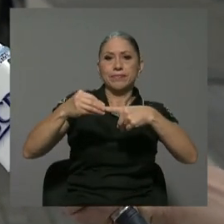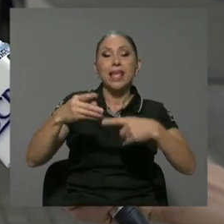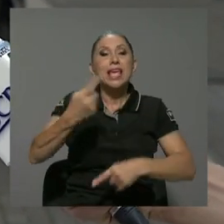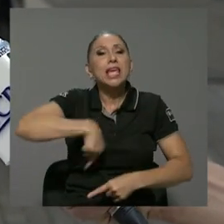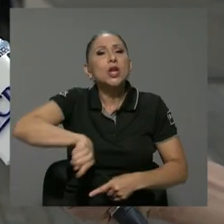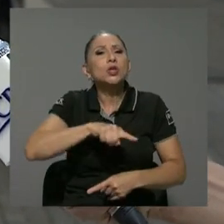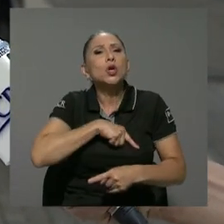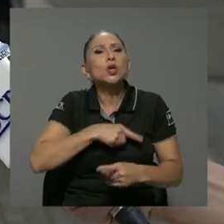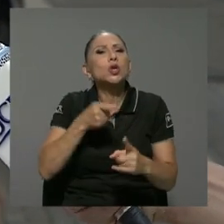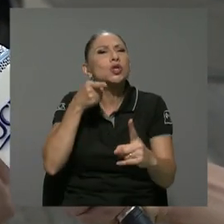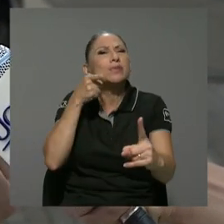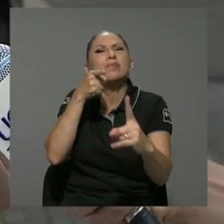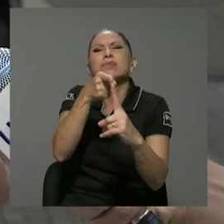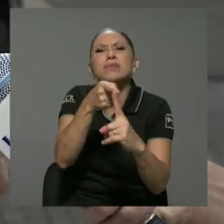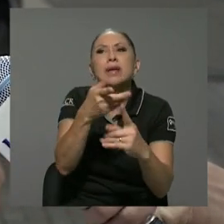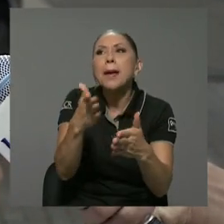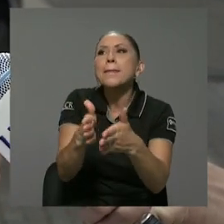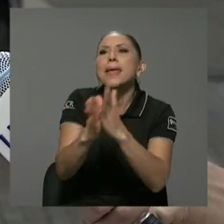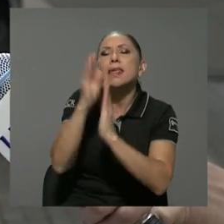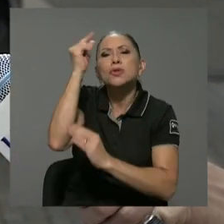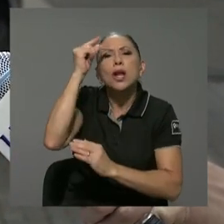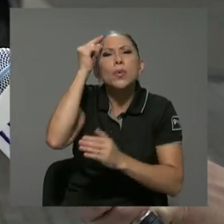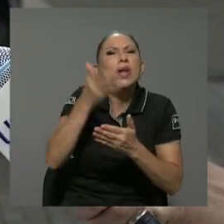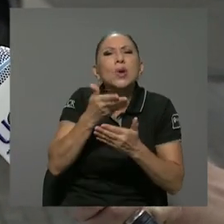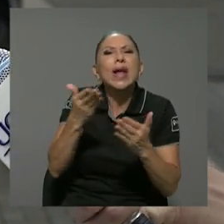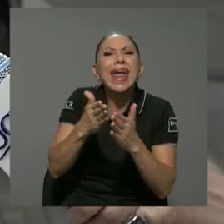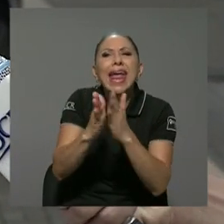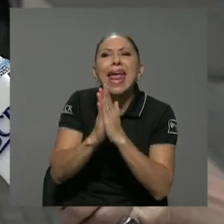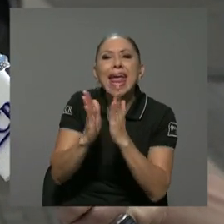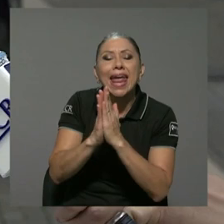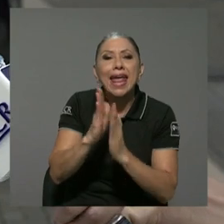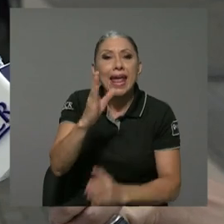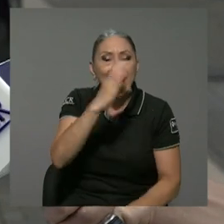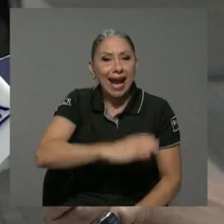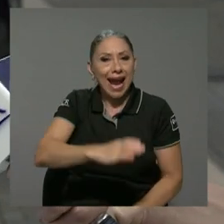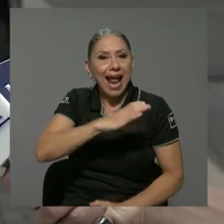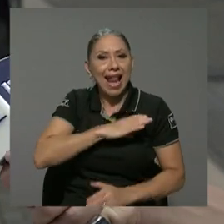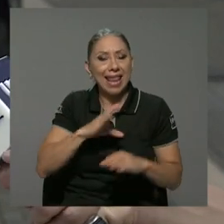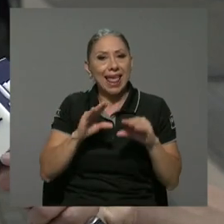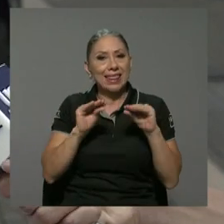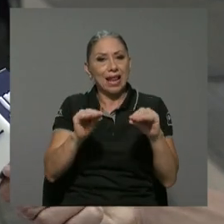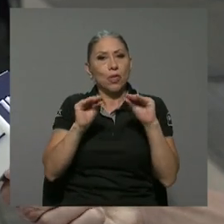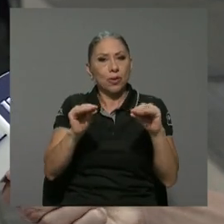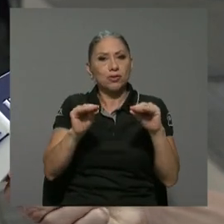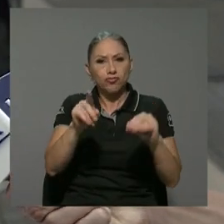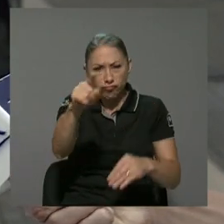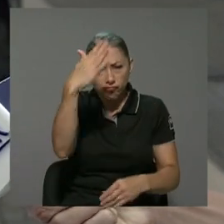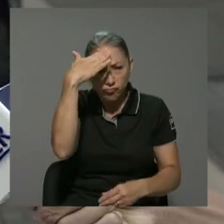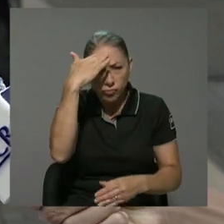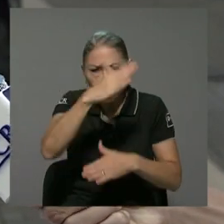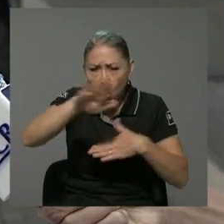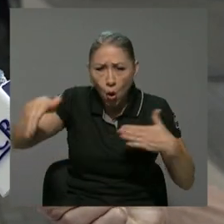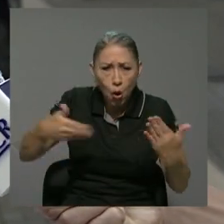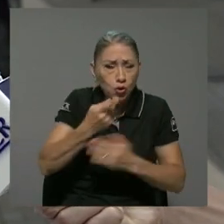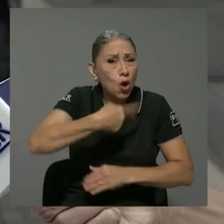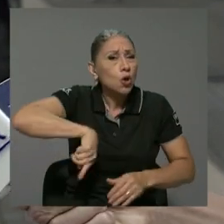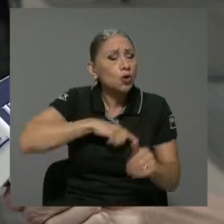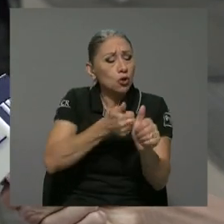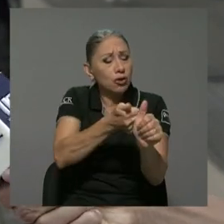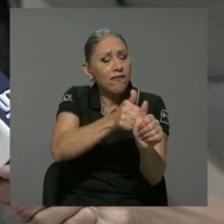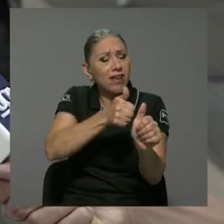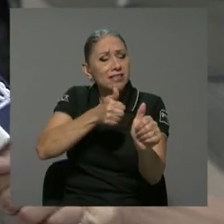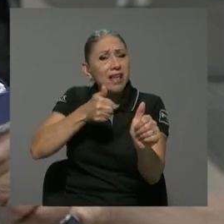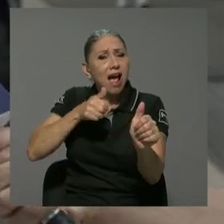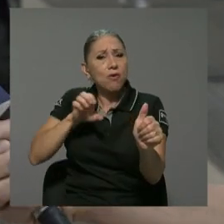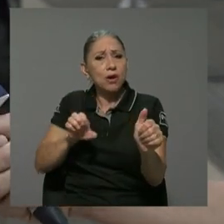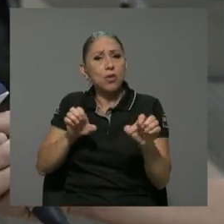pedimos al gobierno es la calidad de la educación. Todos conocemos que tenemos un rezago educativo muy